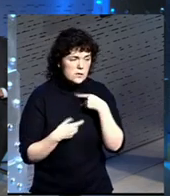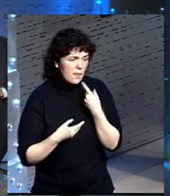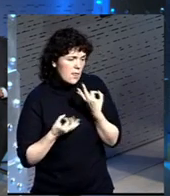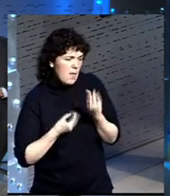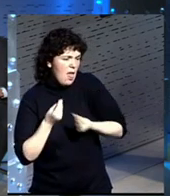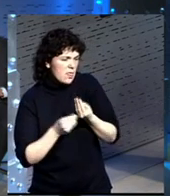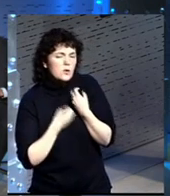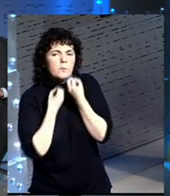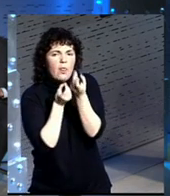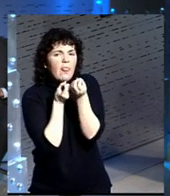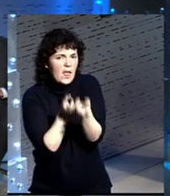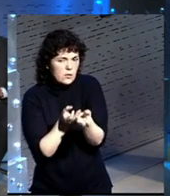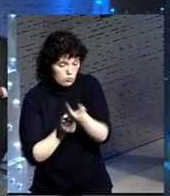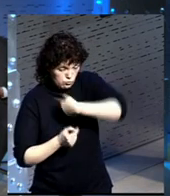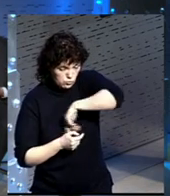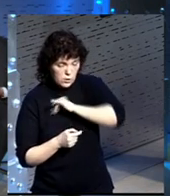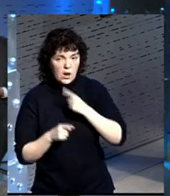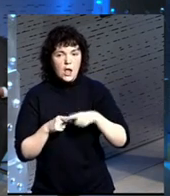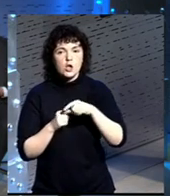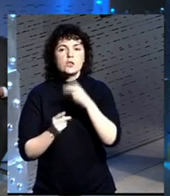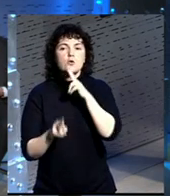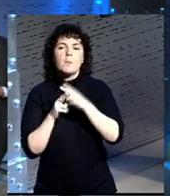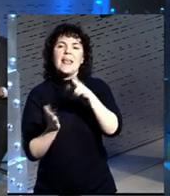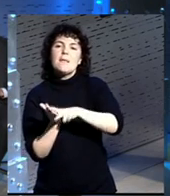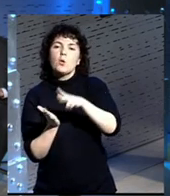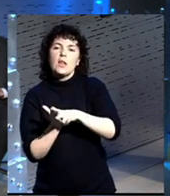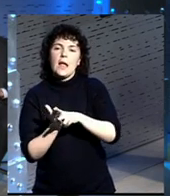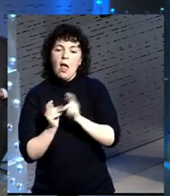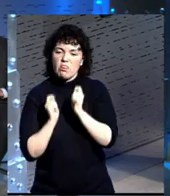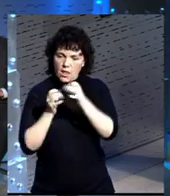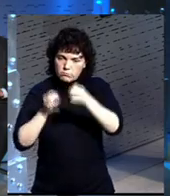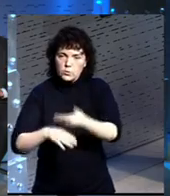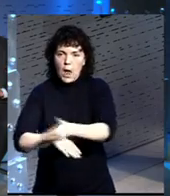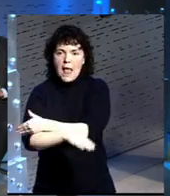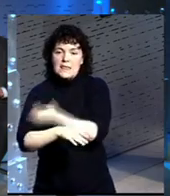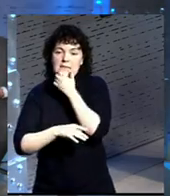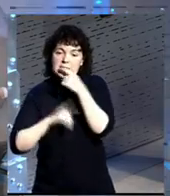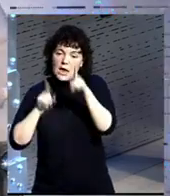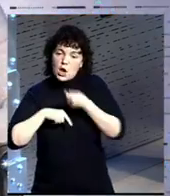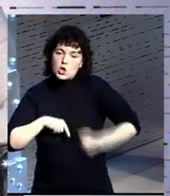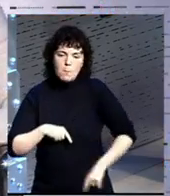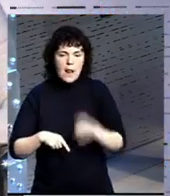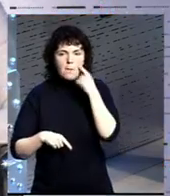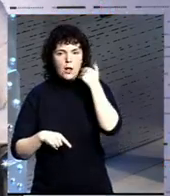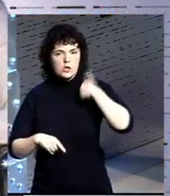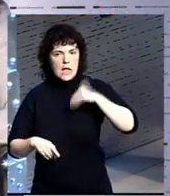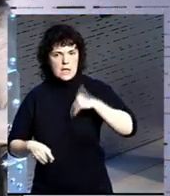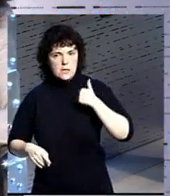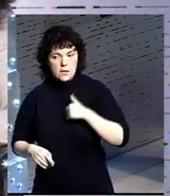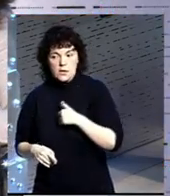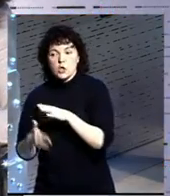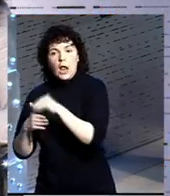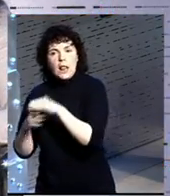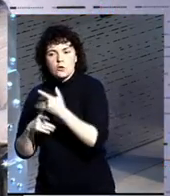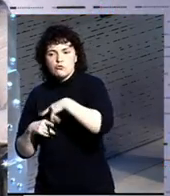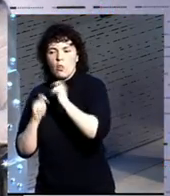un dato. Nosotros tenemos una cosa que es la hipoteca preconcedida a clientes que tienen la nómina en el banco. Y es clientes a los que nosotros les